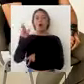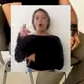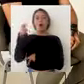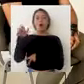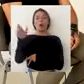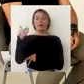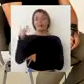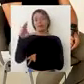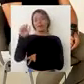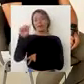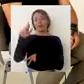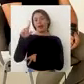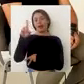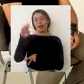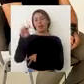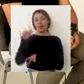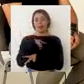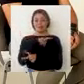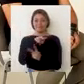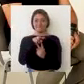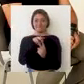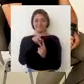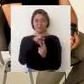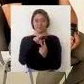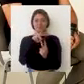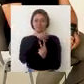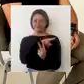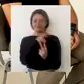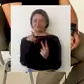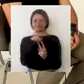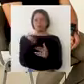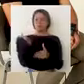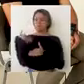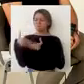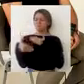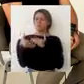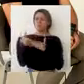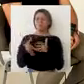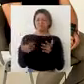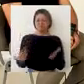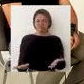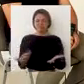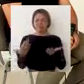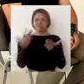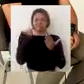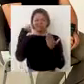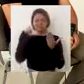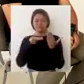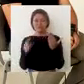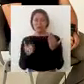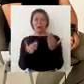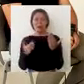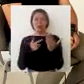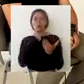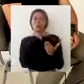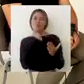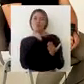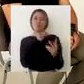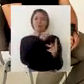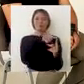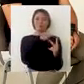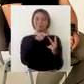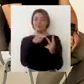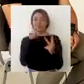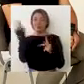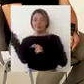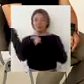esta otra esquina. Así que vamos a hablar de lo que han sido estos procesos, de los clubes de lectura, de los clubes del cómic y de los clubes